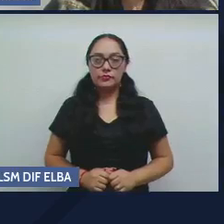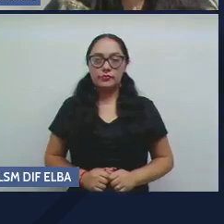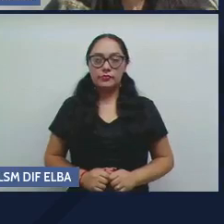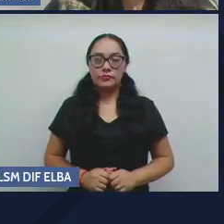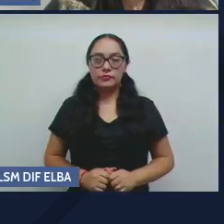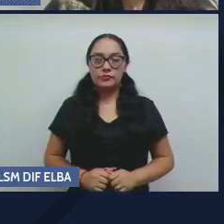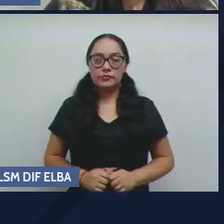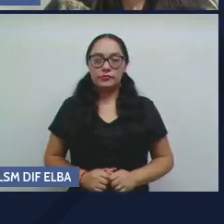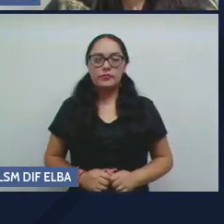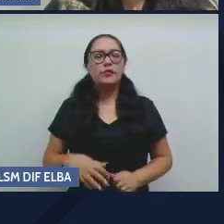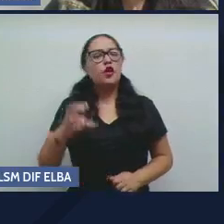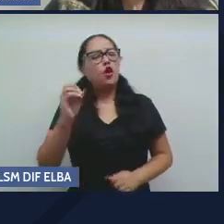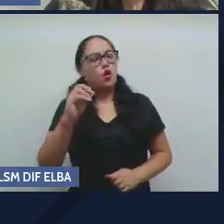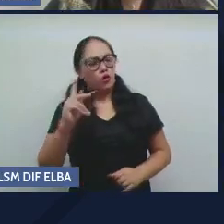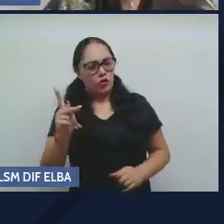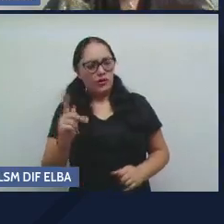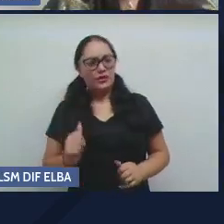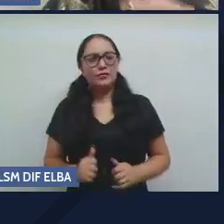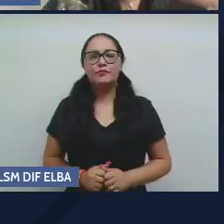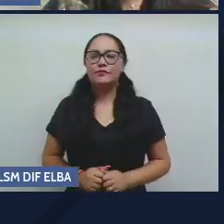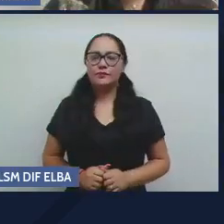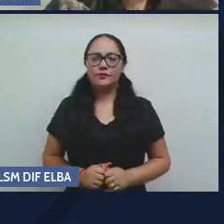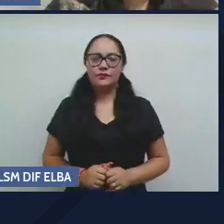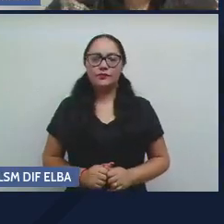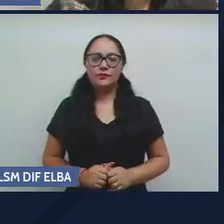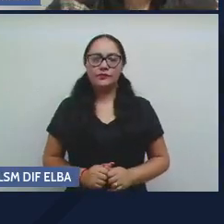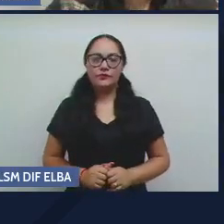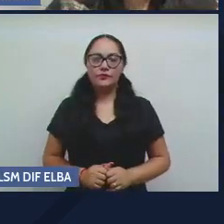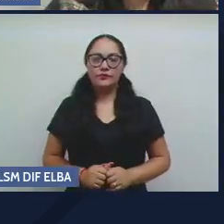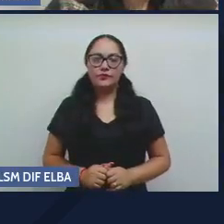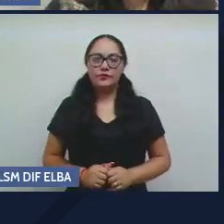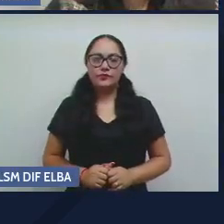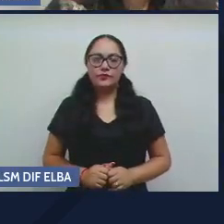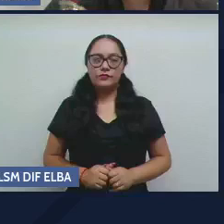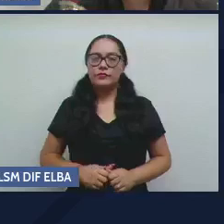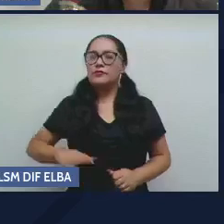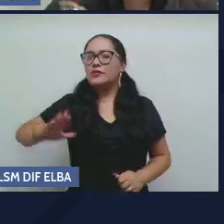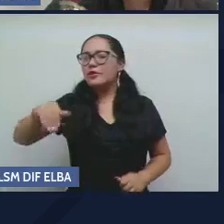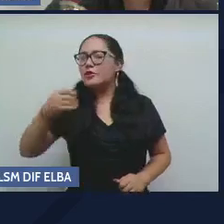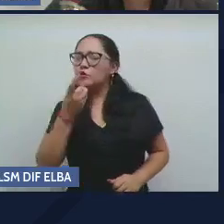Ok, entonces, bueno, pues lo que nos comenta, si no hay factura,